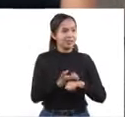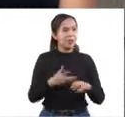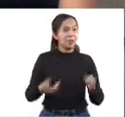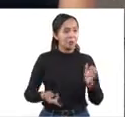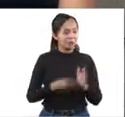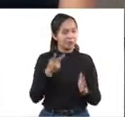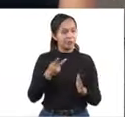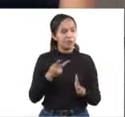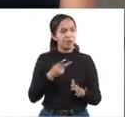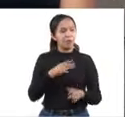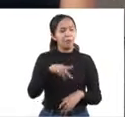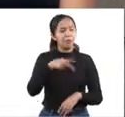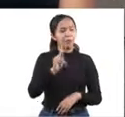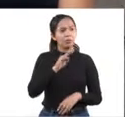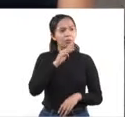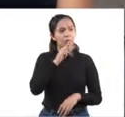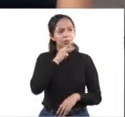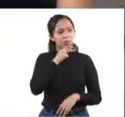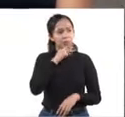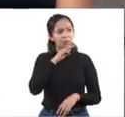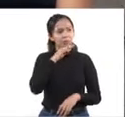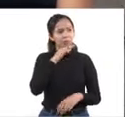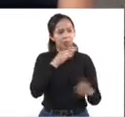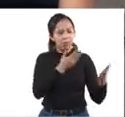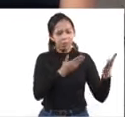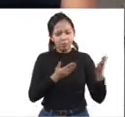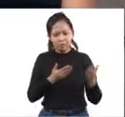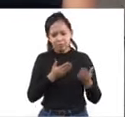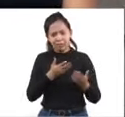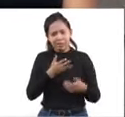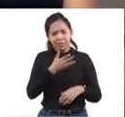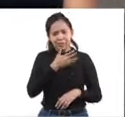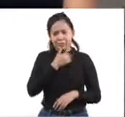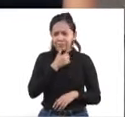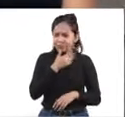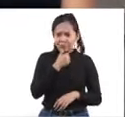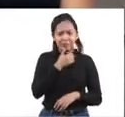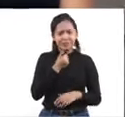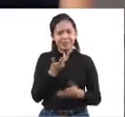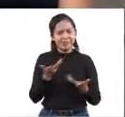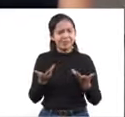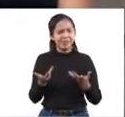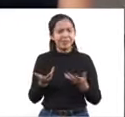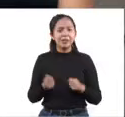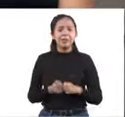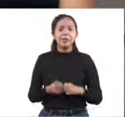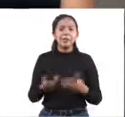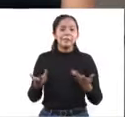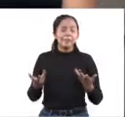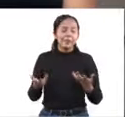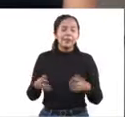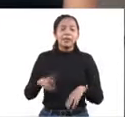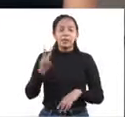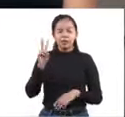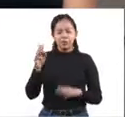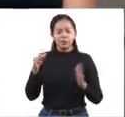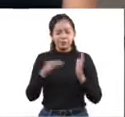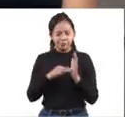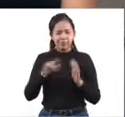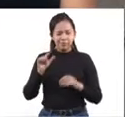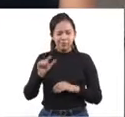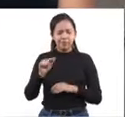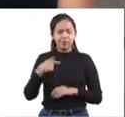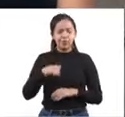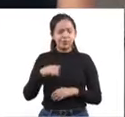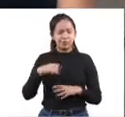Esa es la sociedad en la que vivimos. Esa es la sociedad que tenemos que cambiar. Y en el 2017 estaba toda enredada y no